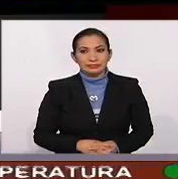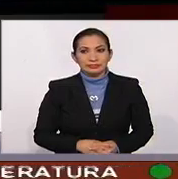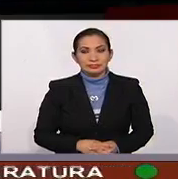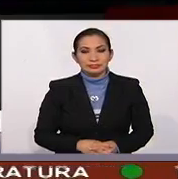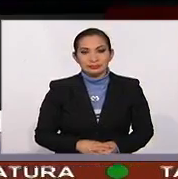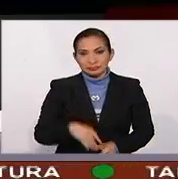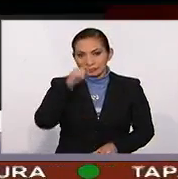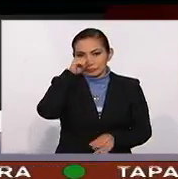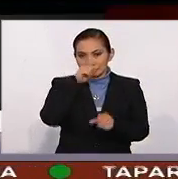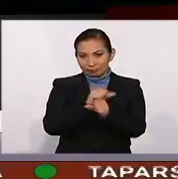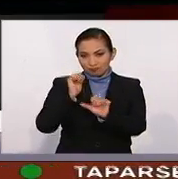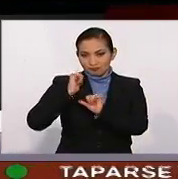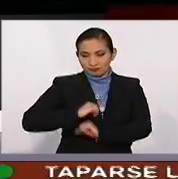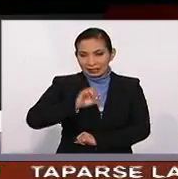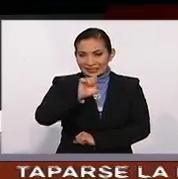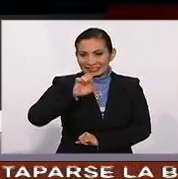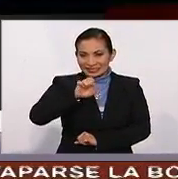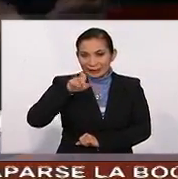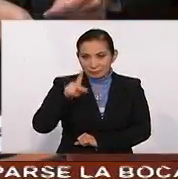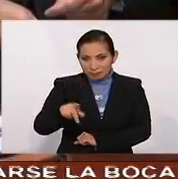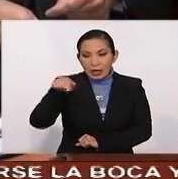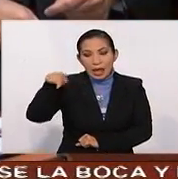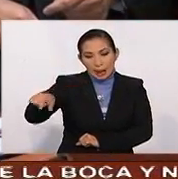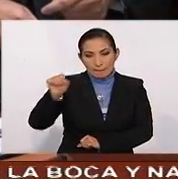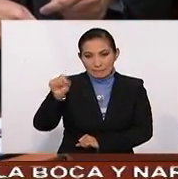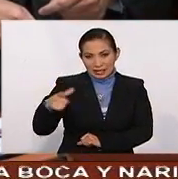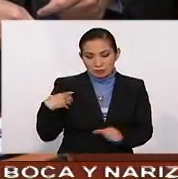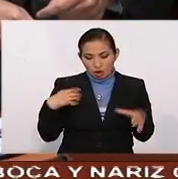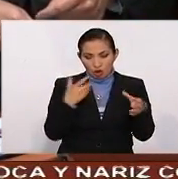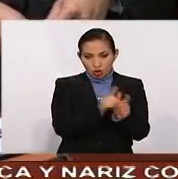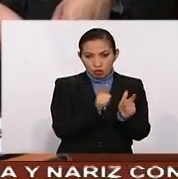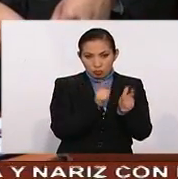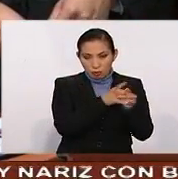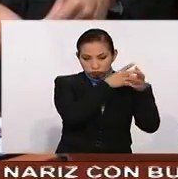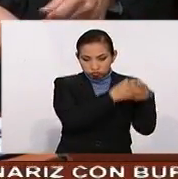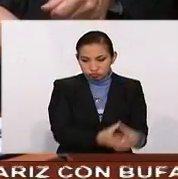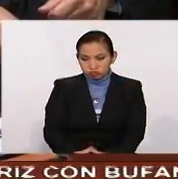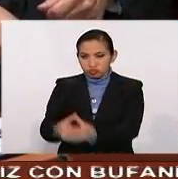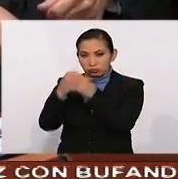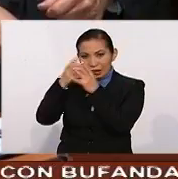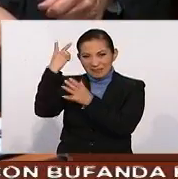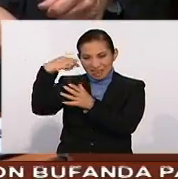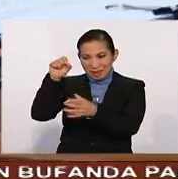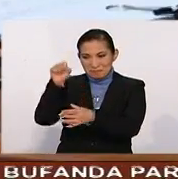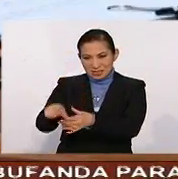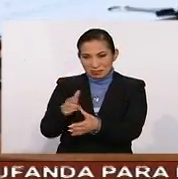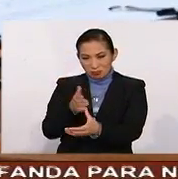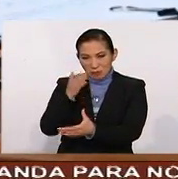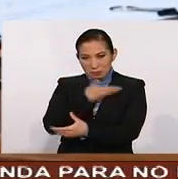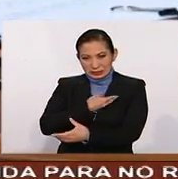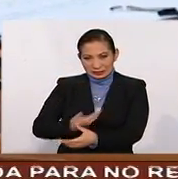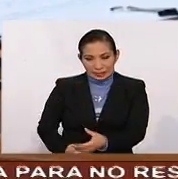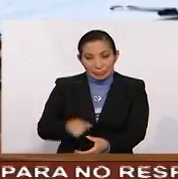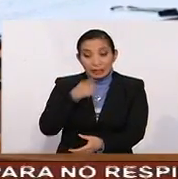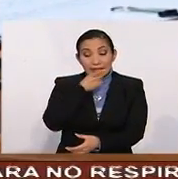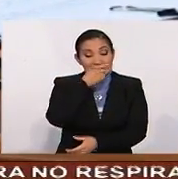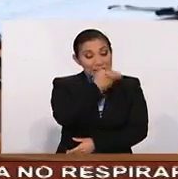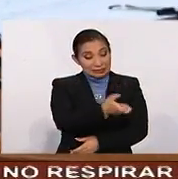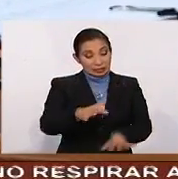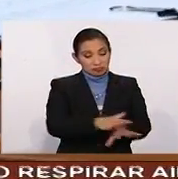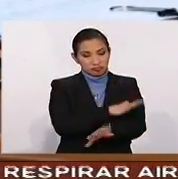El secretario de Educación Pública, Aurelio Nuño, quien forma parte de la comitiva del presidente en esta gira, expresó que las